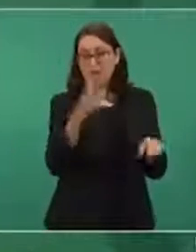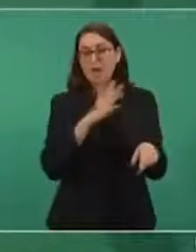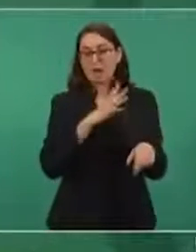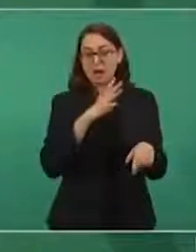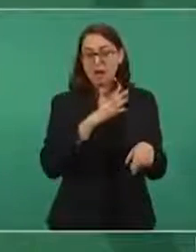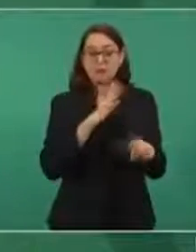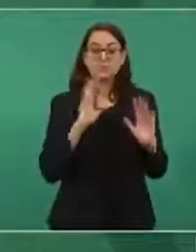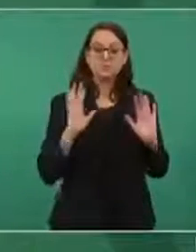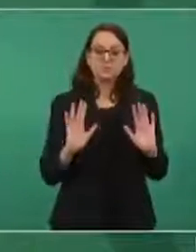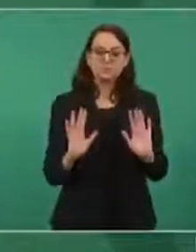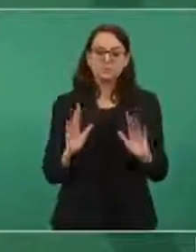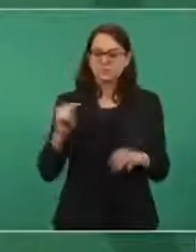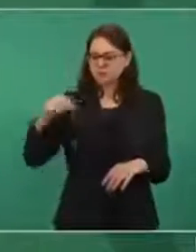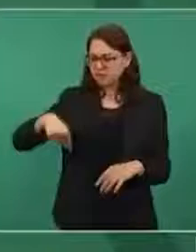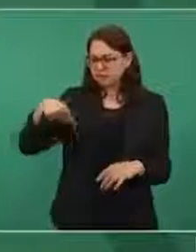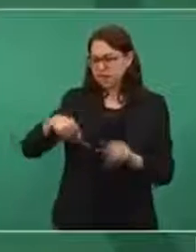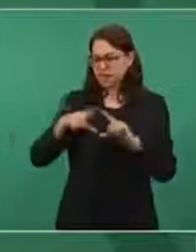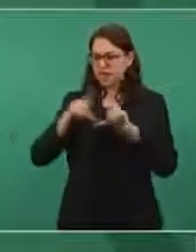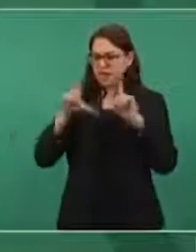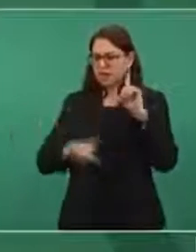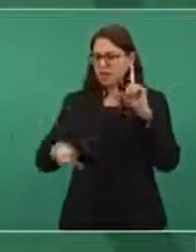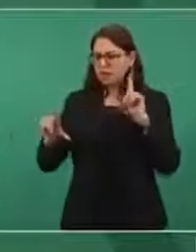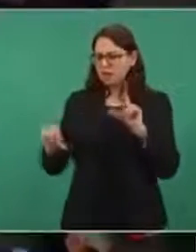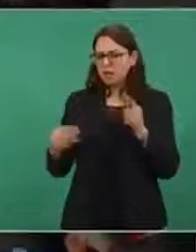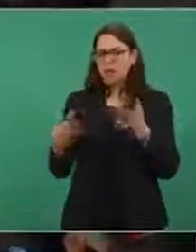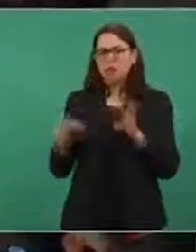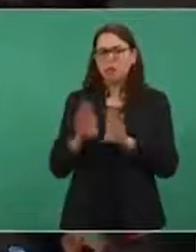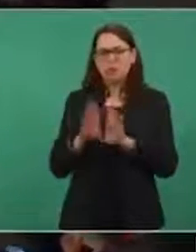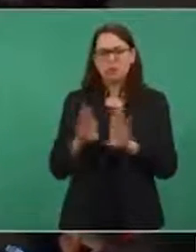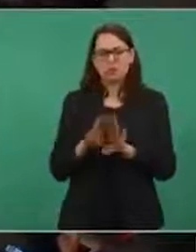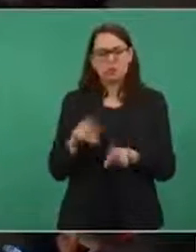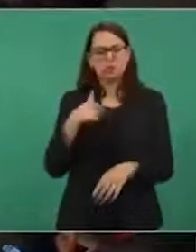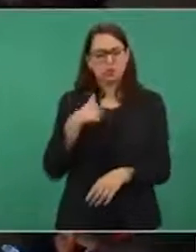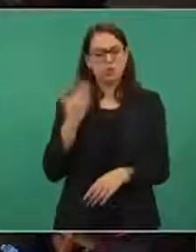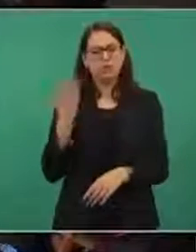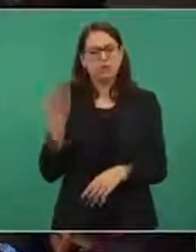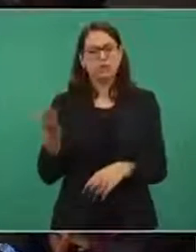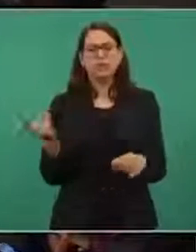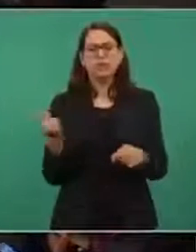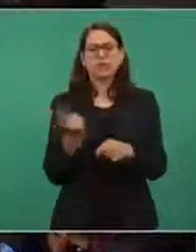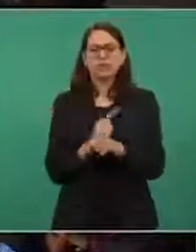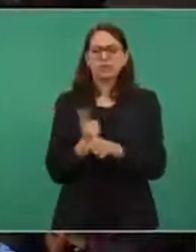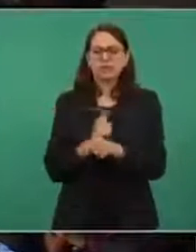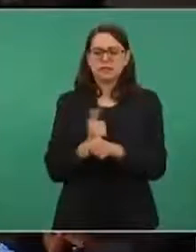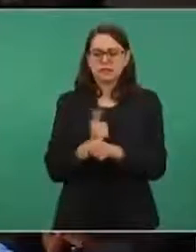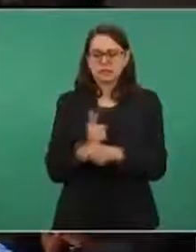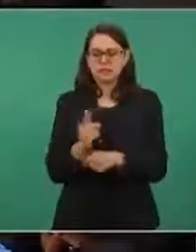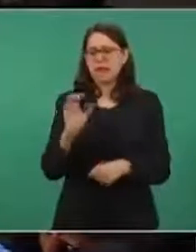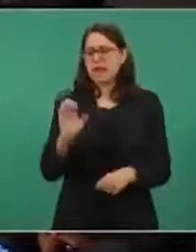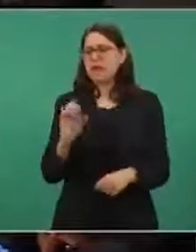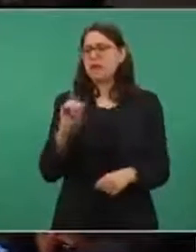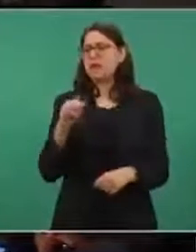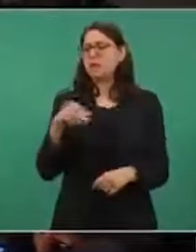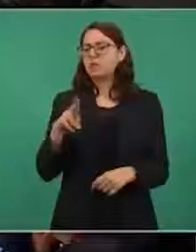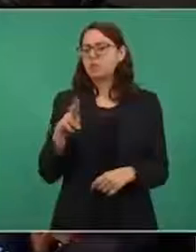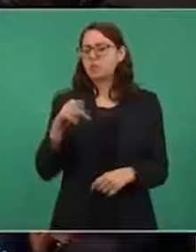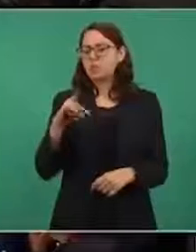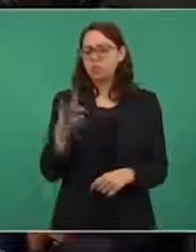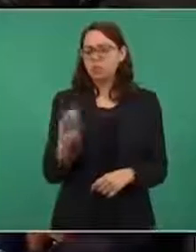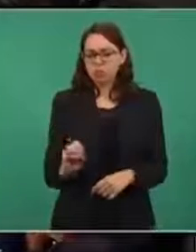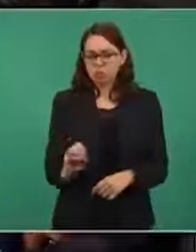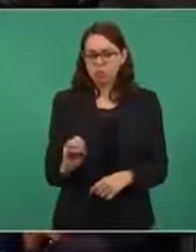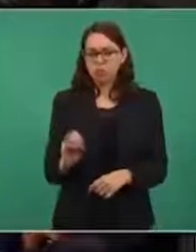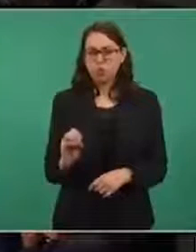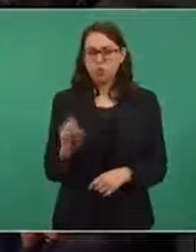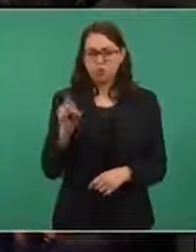vamos a pedirle al licenciado Bartlett, a Edmundo Sánchez Aguilar, que